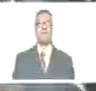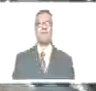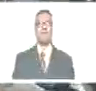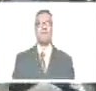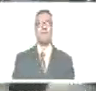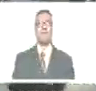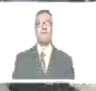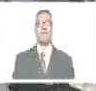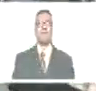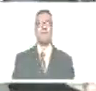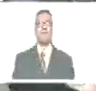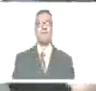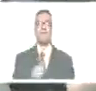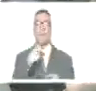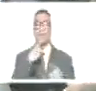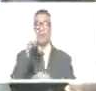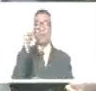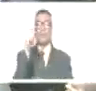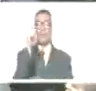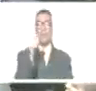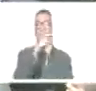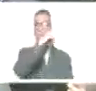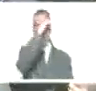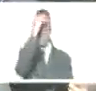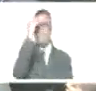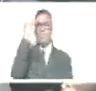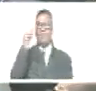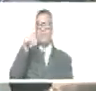Tiene la palabra el diputado Diosdado Cabello Rondón.